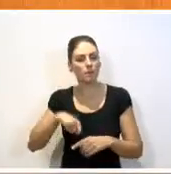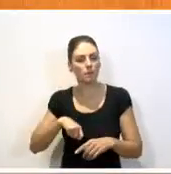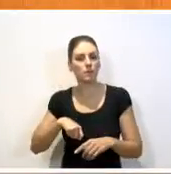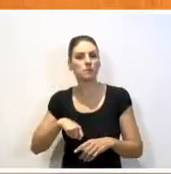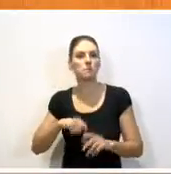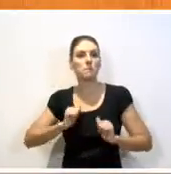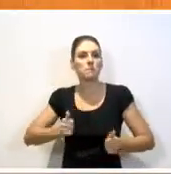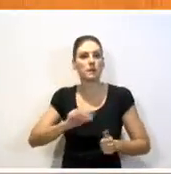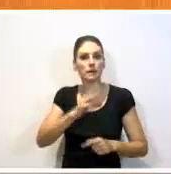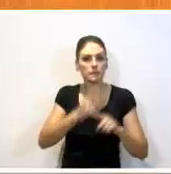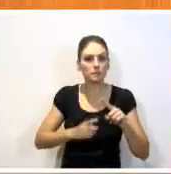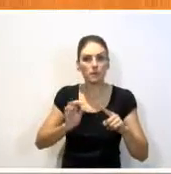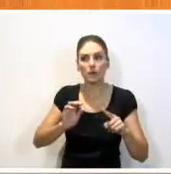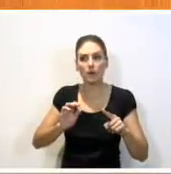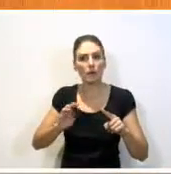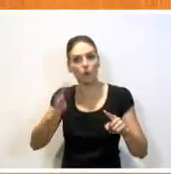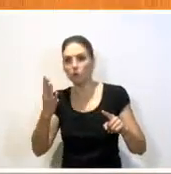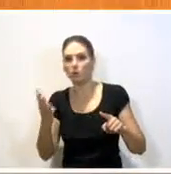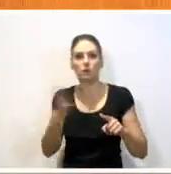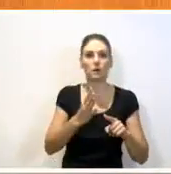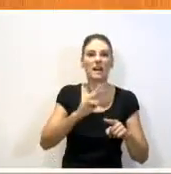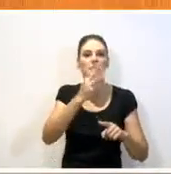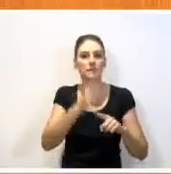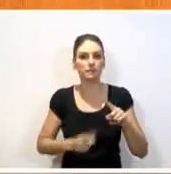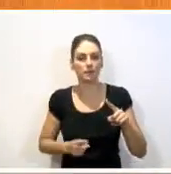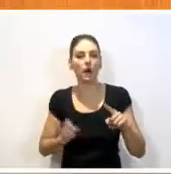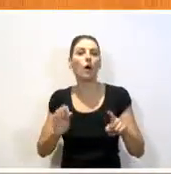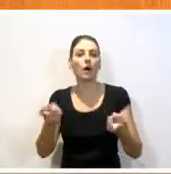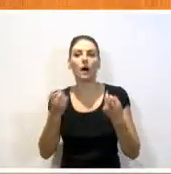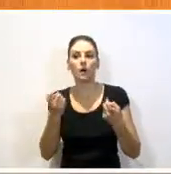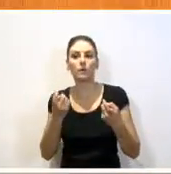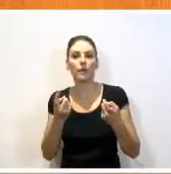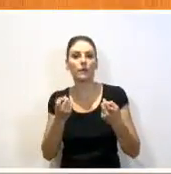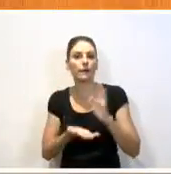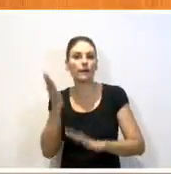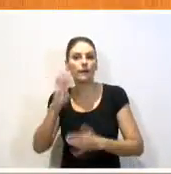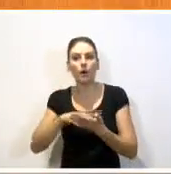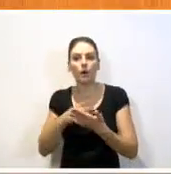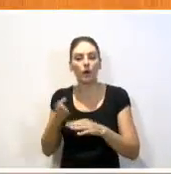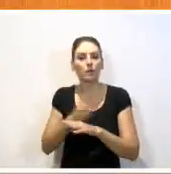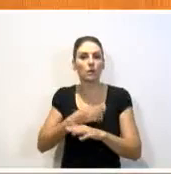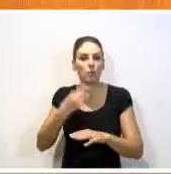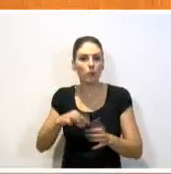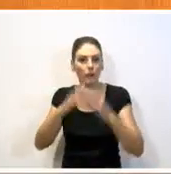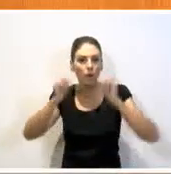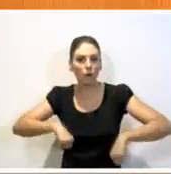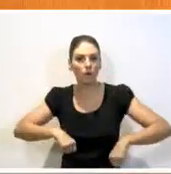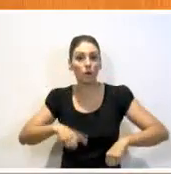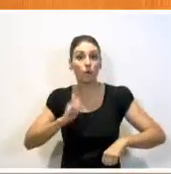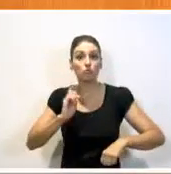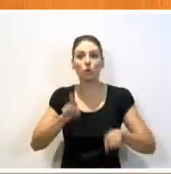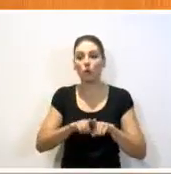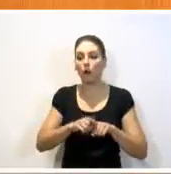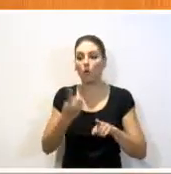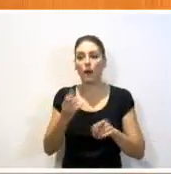lugar de a las 4, o algunos en aquellos donde pueda haber un alumnado que necesita irse en un horario anterior. A lo mejor simplemente haciendo una